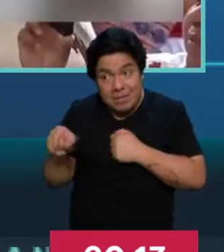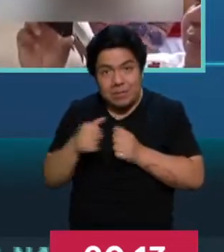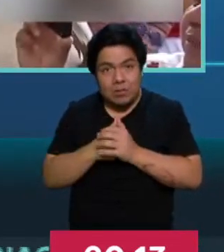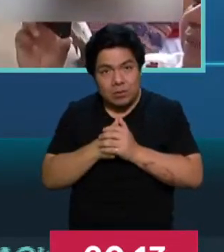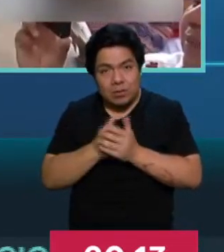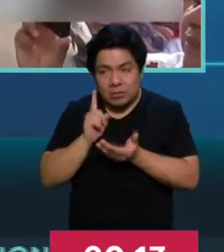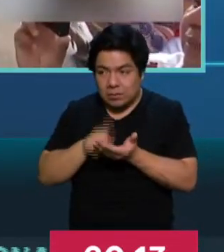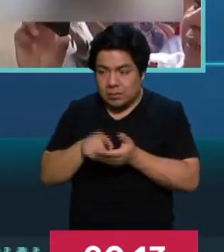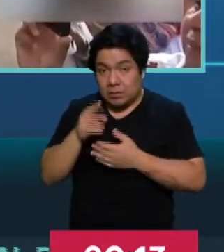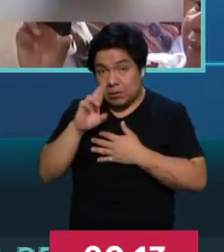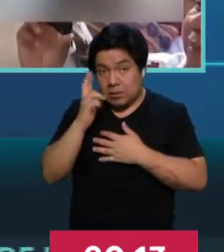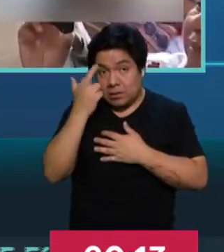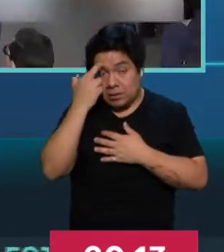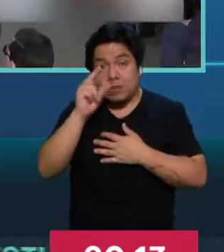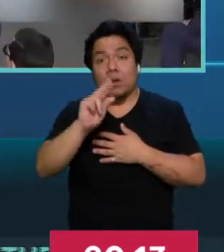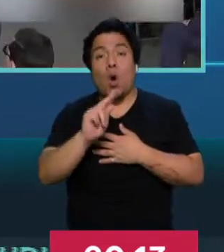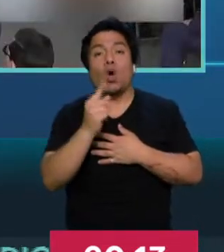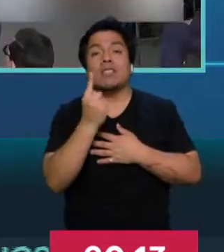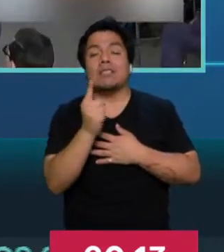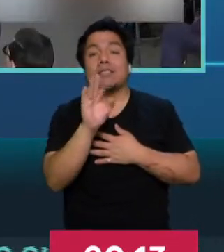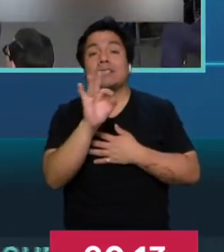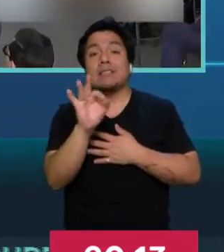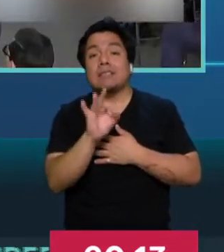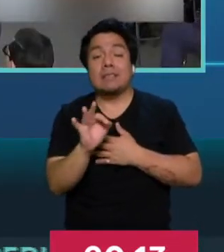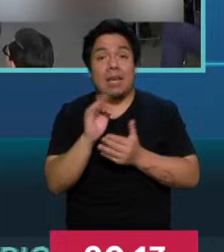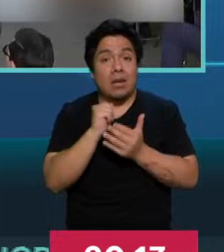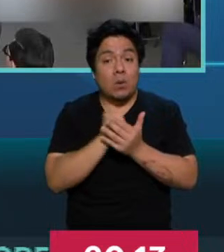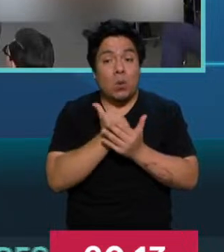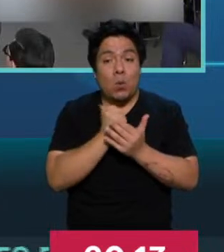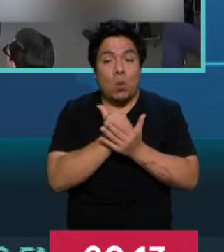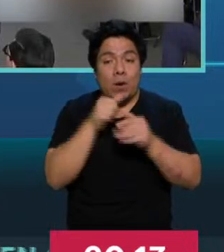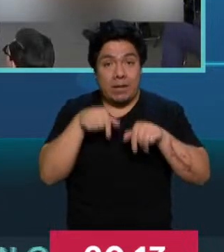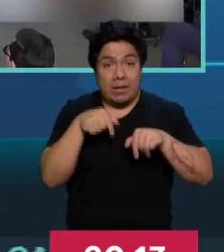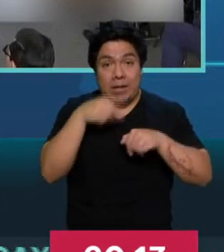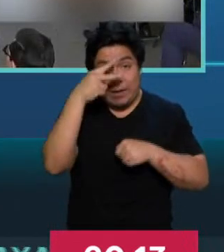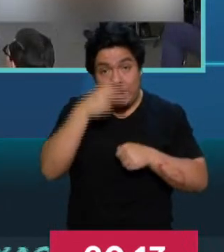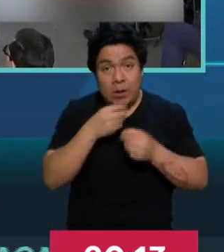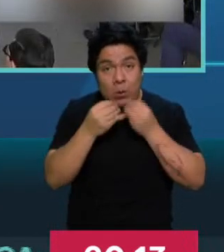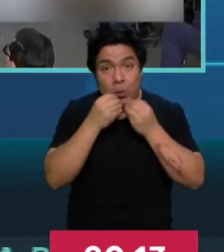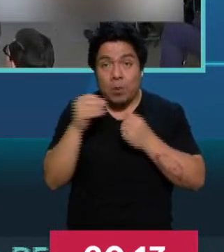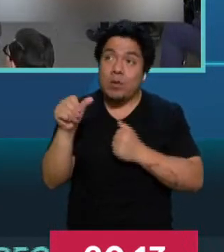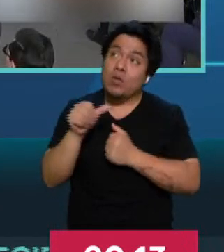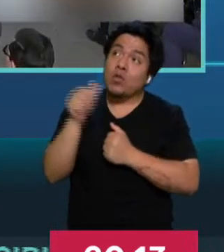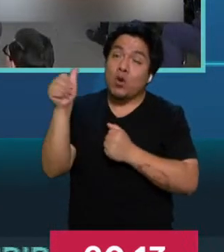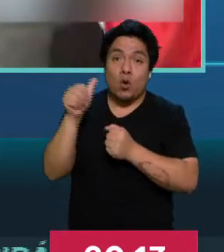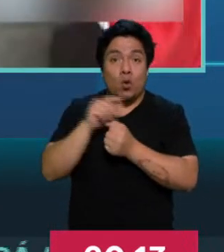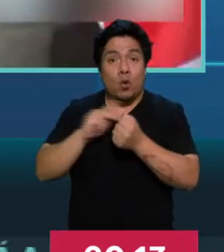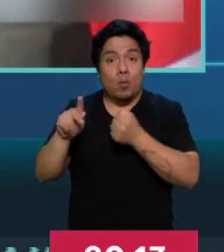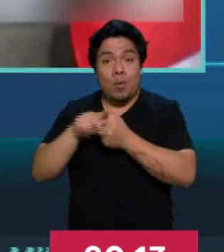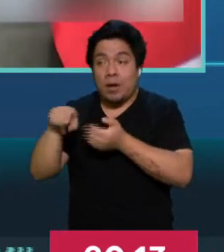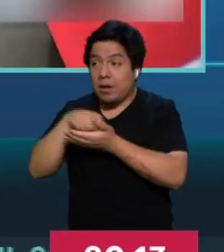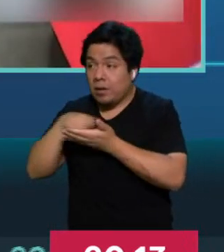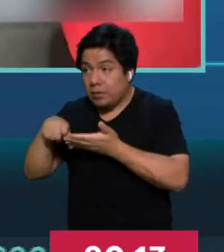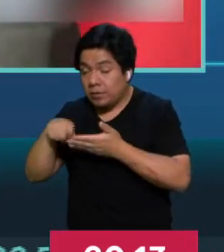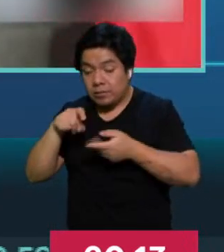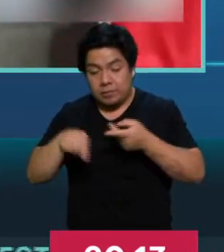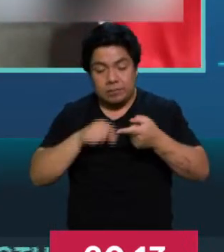recordar que el 81%, por ejemplo, del arroz que consumimos lo importamos, del frijol